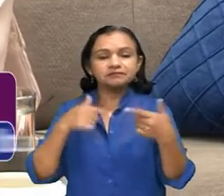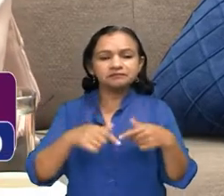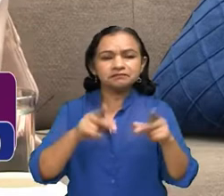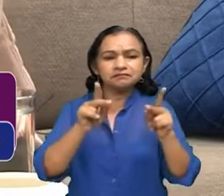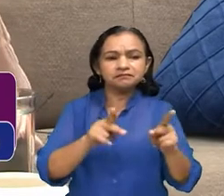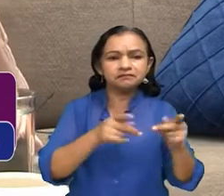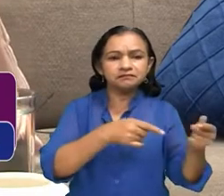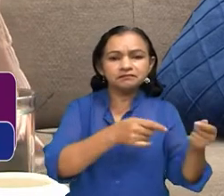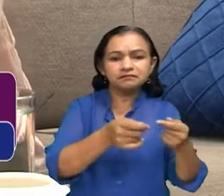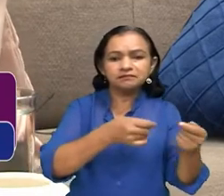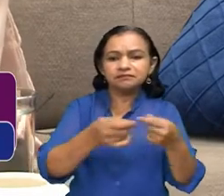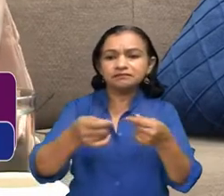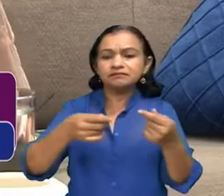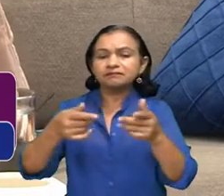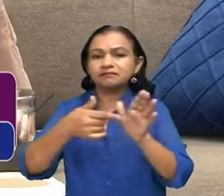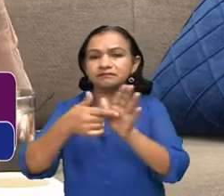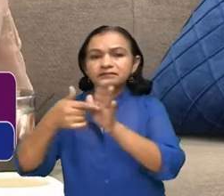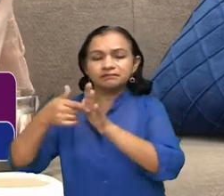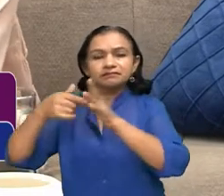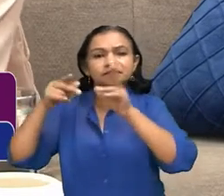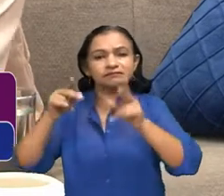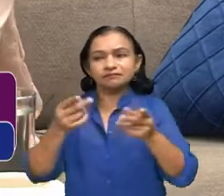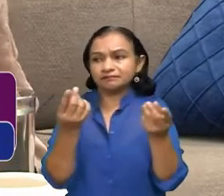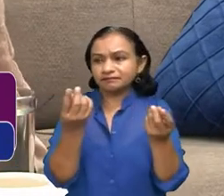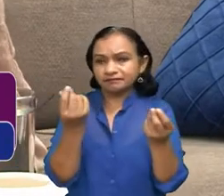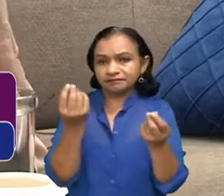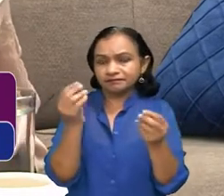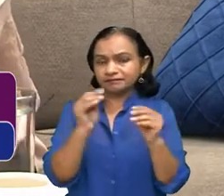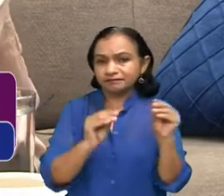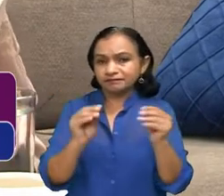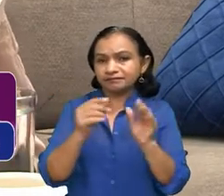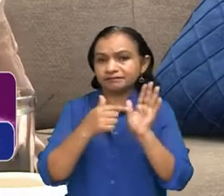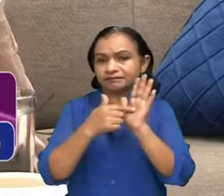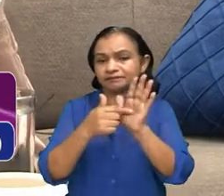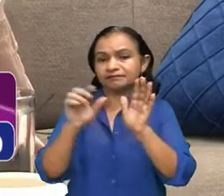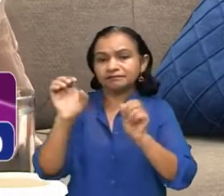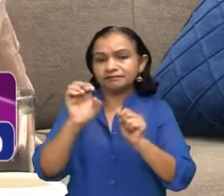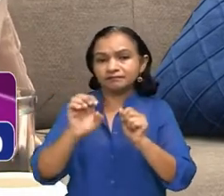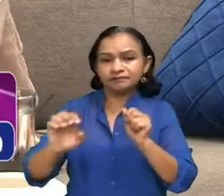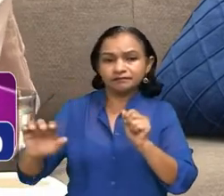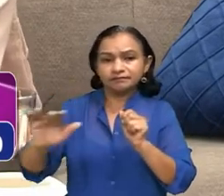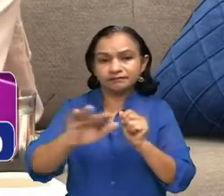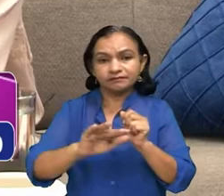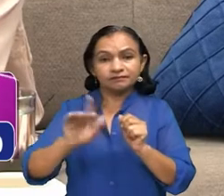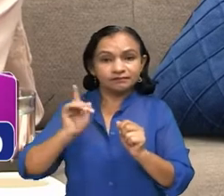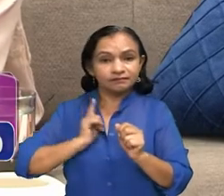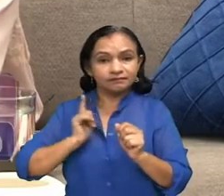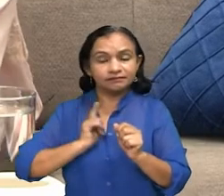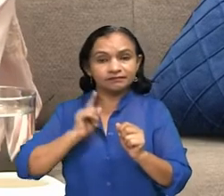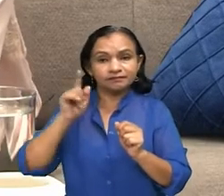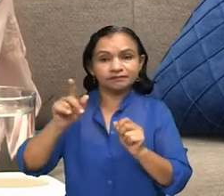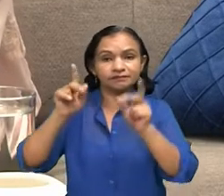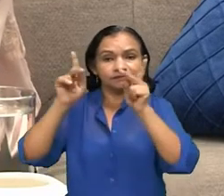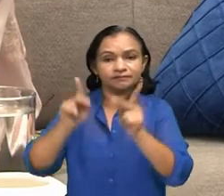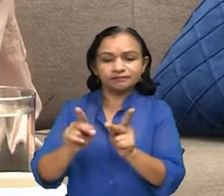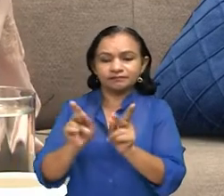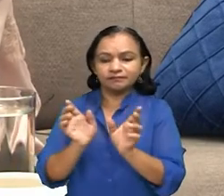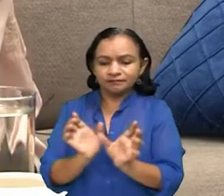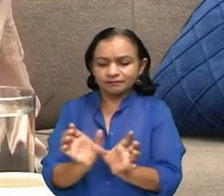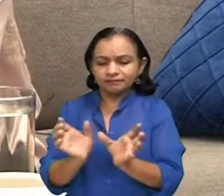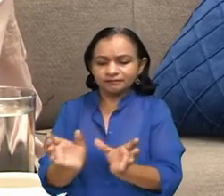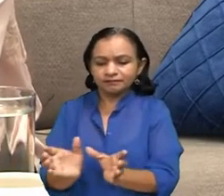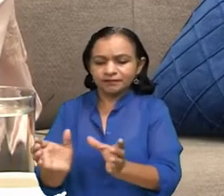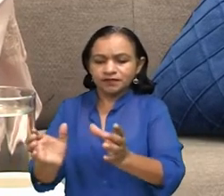haciendo economía creativa. Así es. Así nosotros es. Tenemos, por ejemplo, en Estelí, ¿verdad? Artesanos que